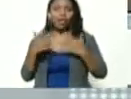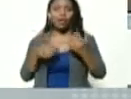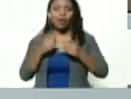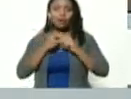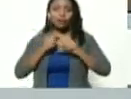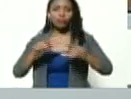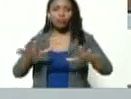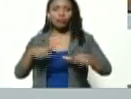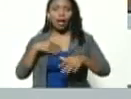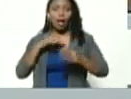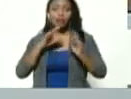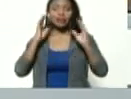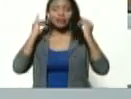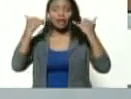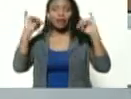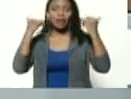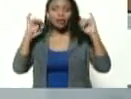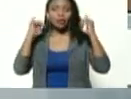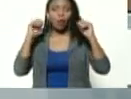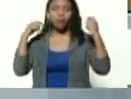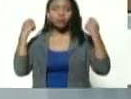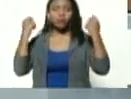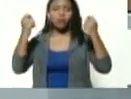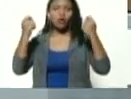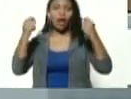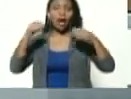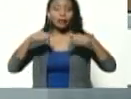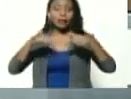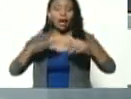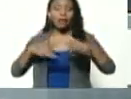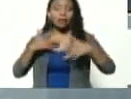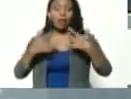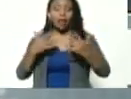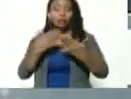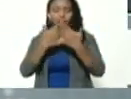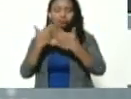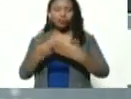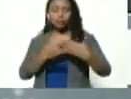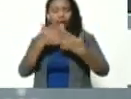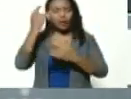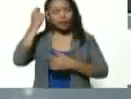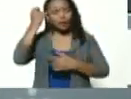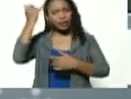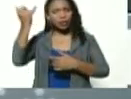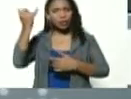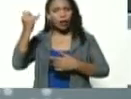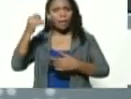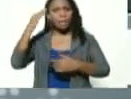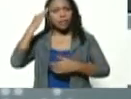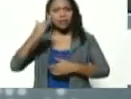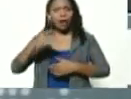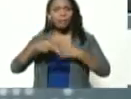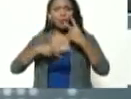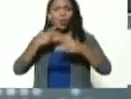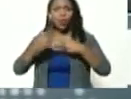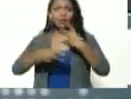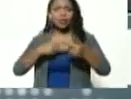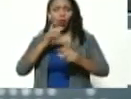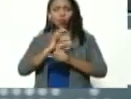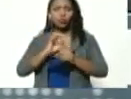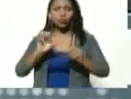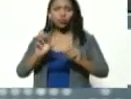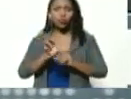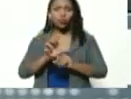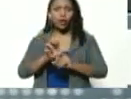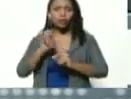desplegándose para la conmemoración popular, académica, intelectual, militar, política, cultural,